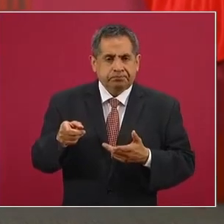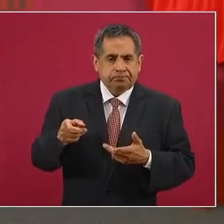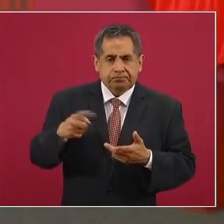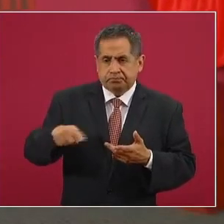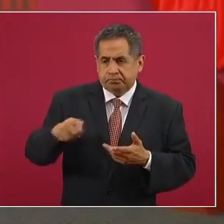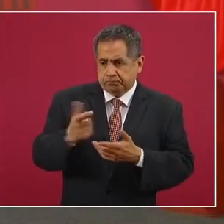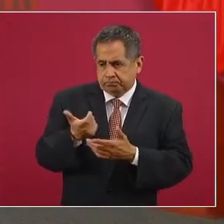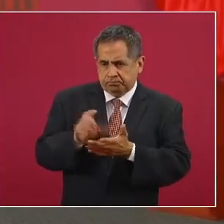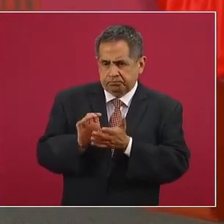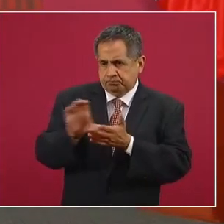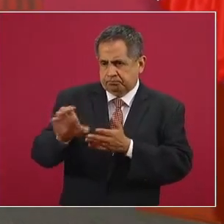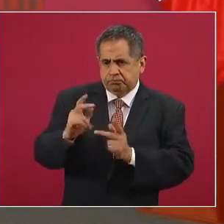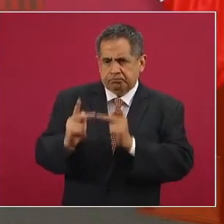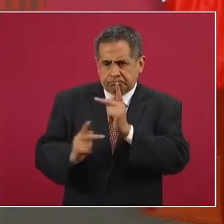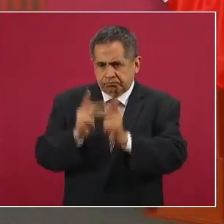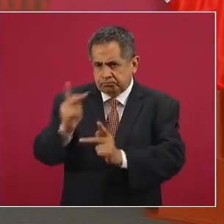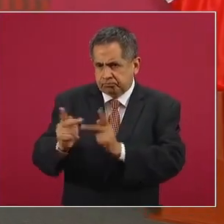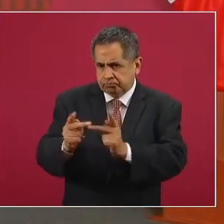pueden recibir de crédito,